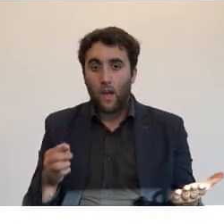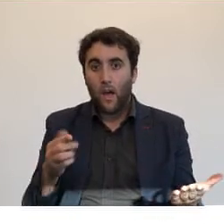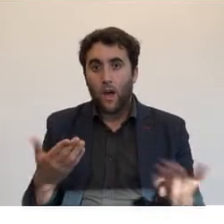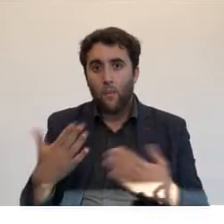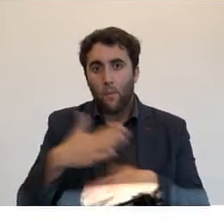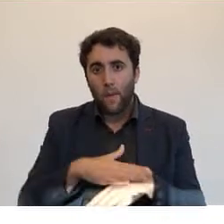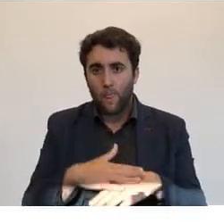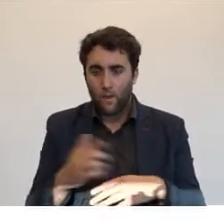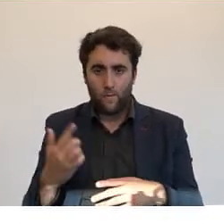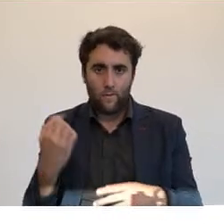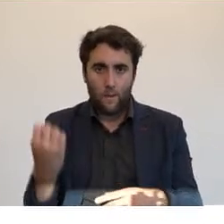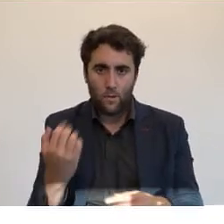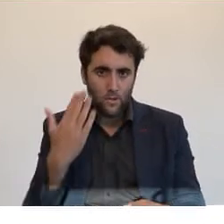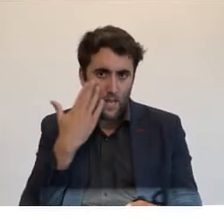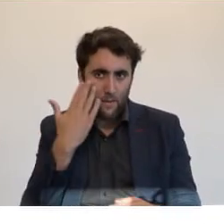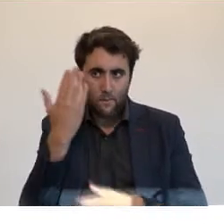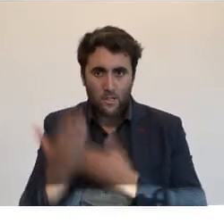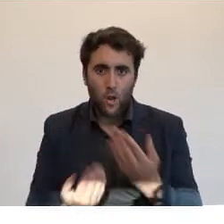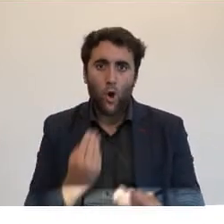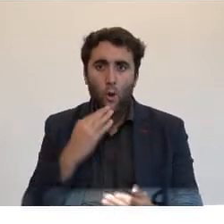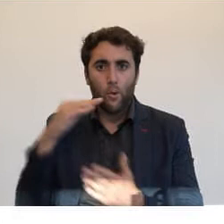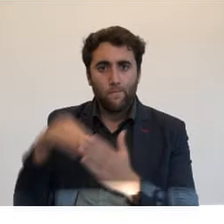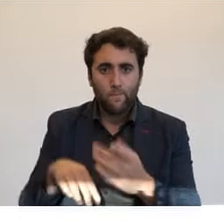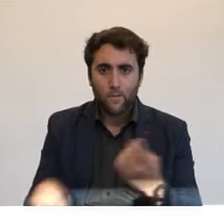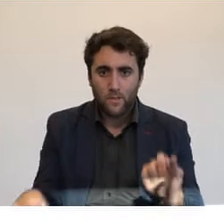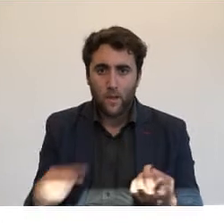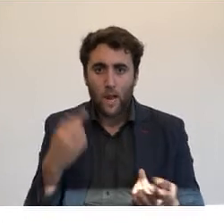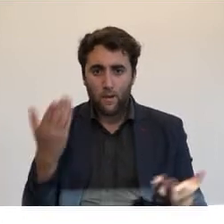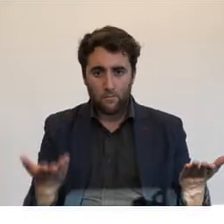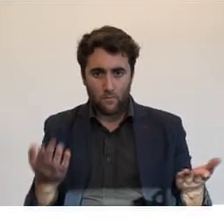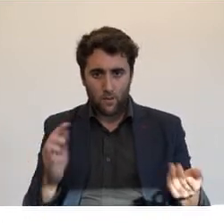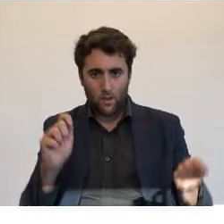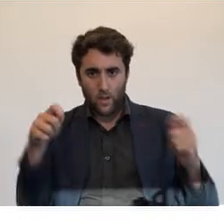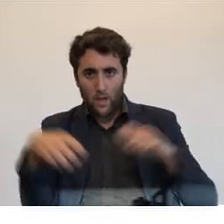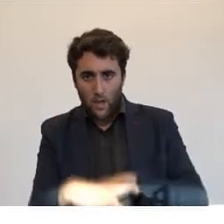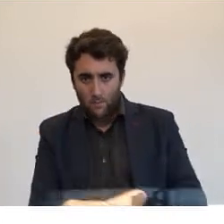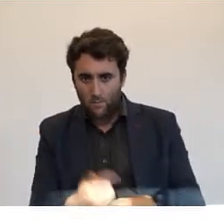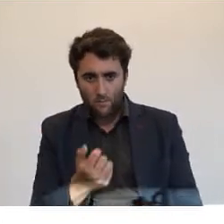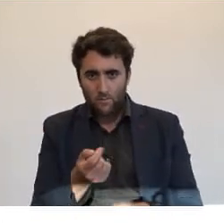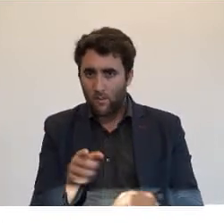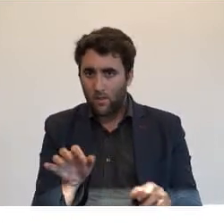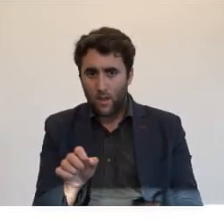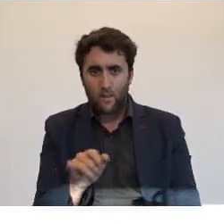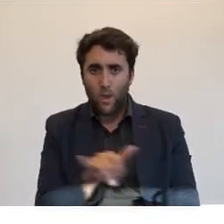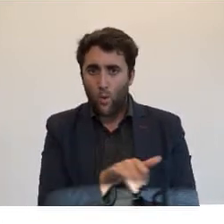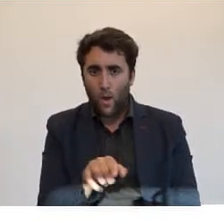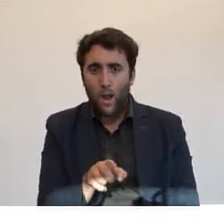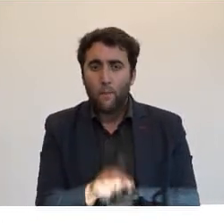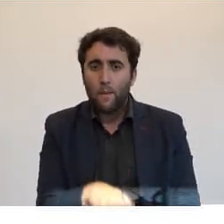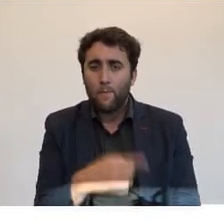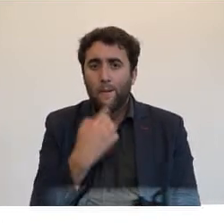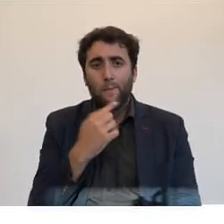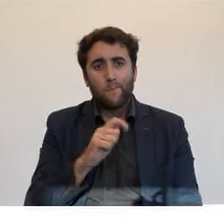actual de reputado prestigio, nos damos cuenta que mucho no hemos cambiado o que quizá esa revolución educativa de la que